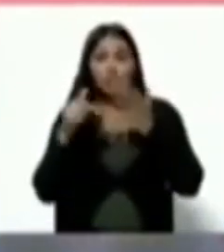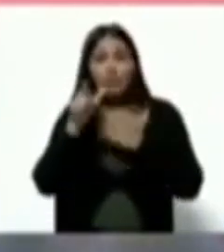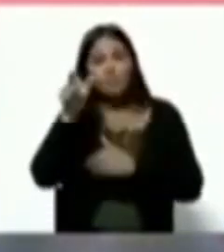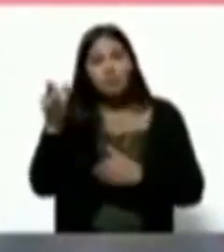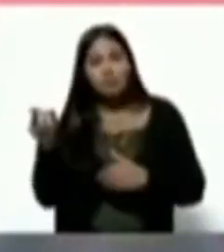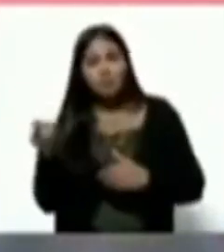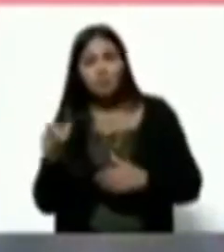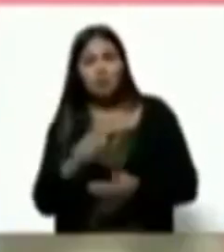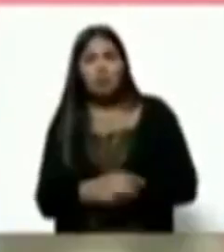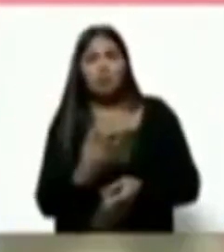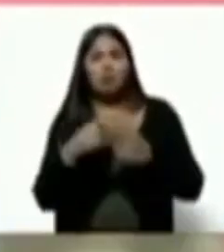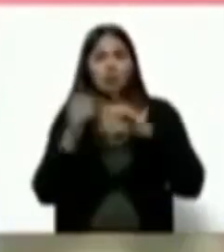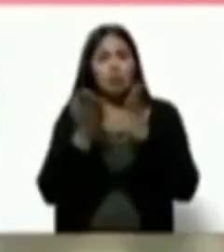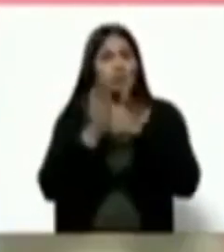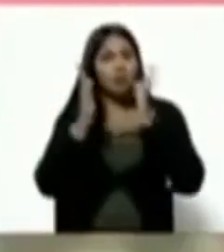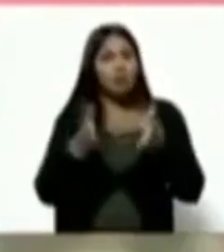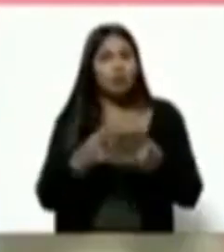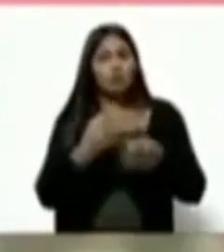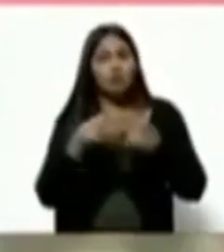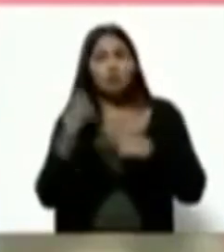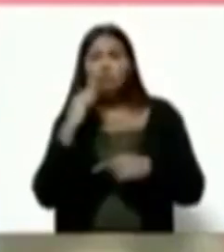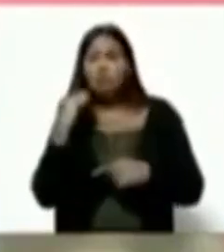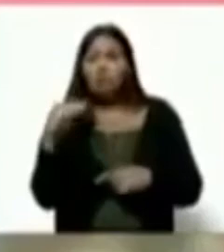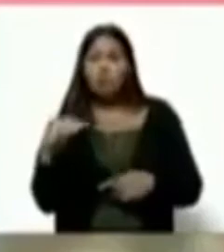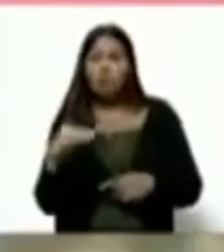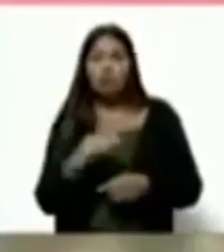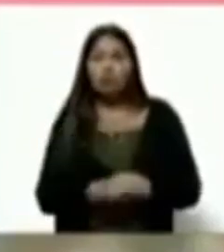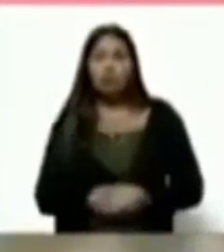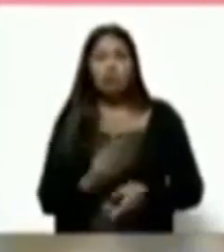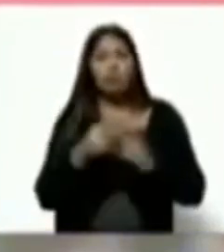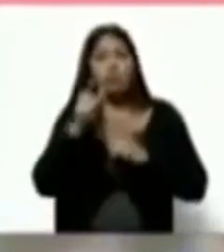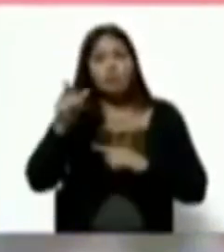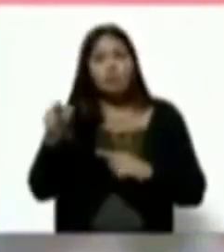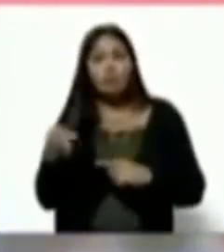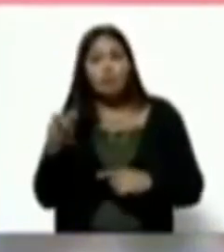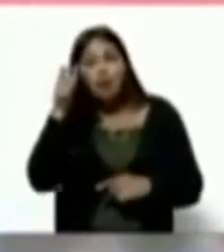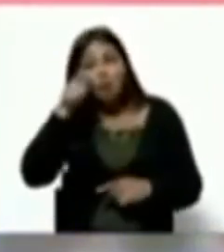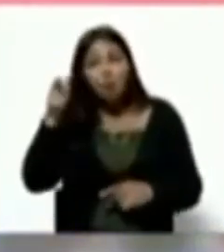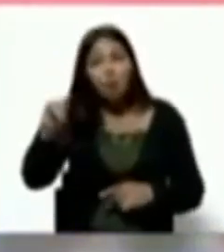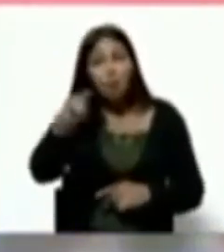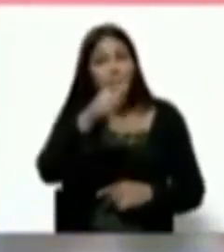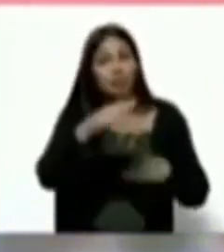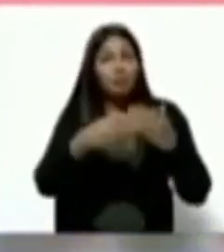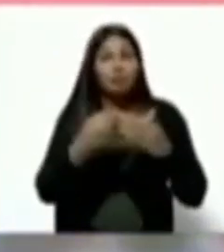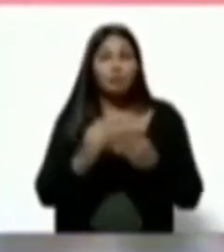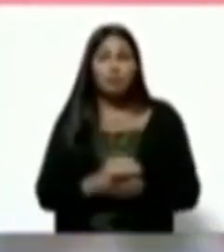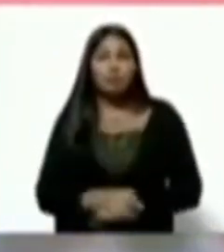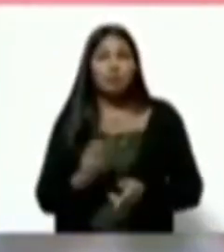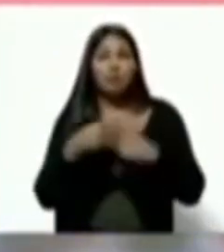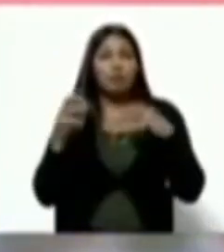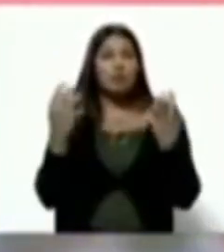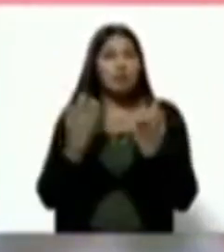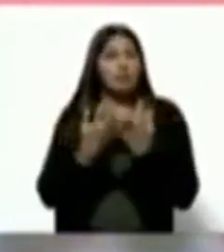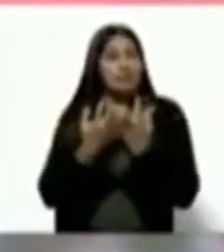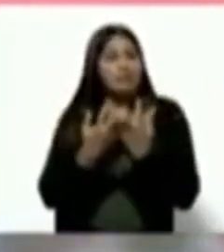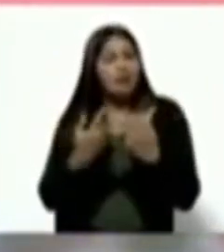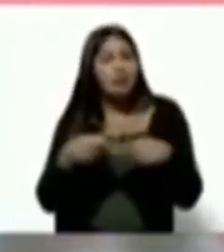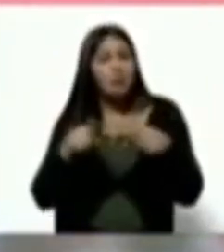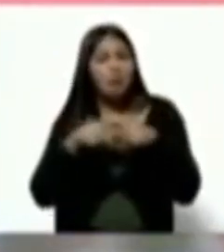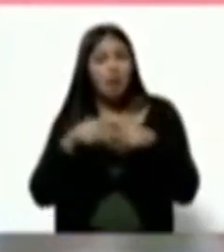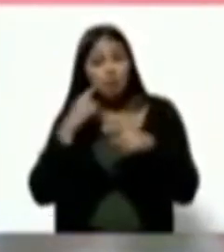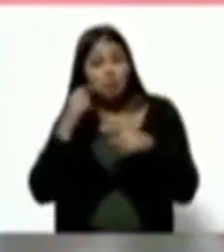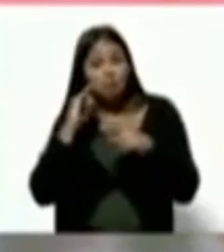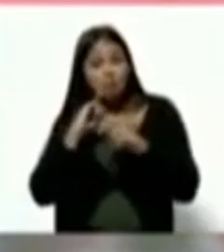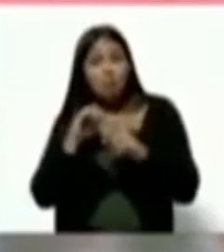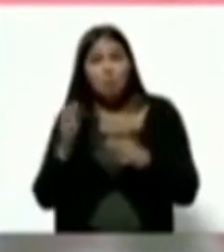personas, otros estudiantes, otros jóvenes, otra gente de los pueblos y de los campos y otras guerrillas para tratar de